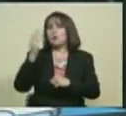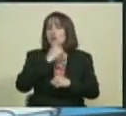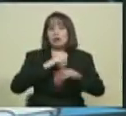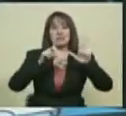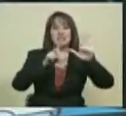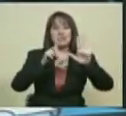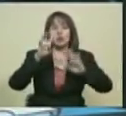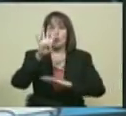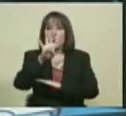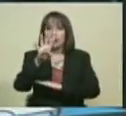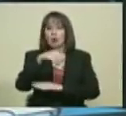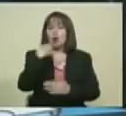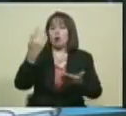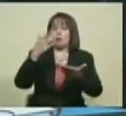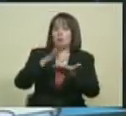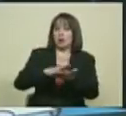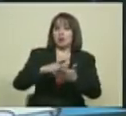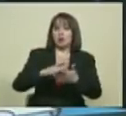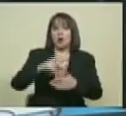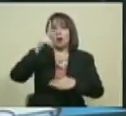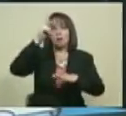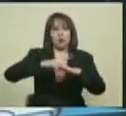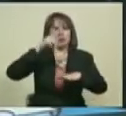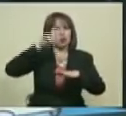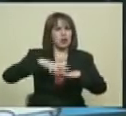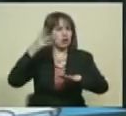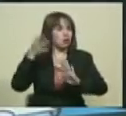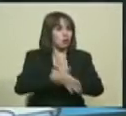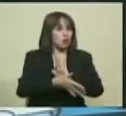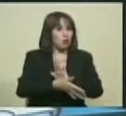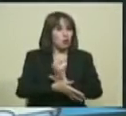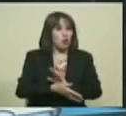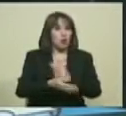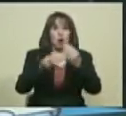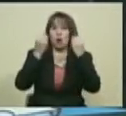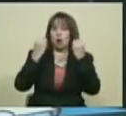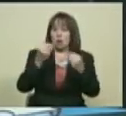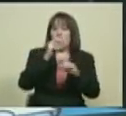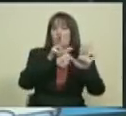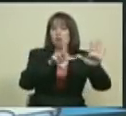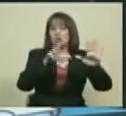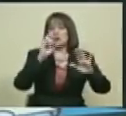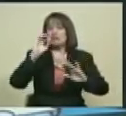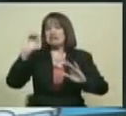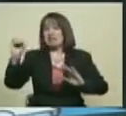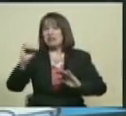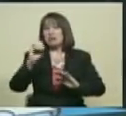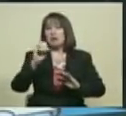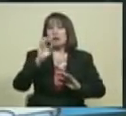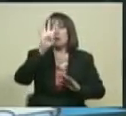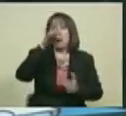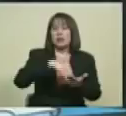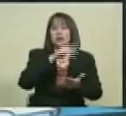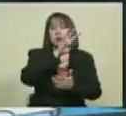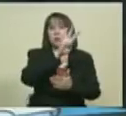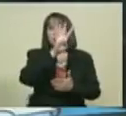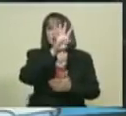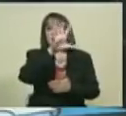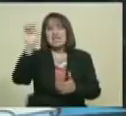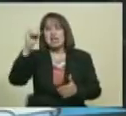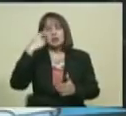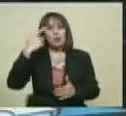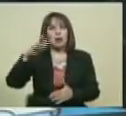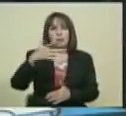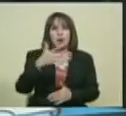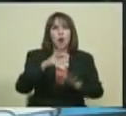los muertos en Puerto Rico, que es en un rango entre 800 y 4.500, y que entre,